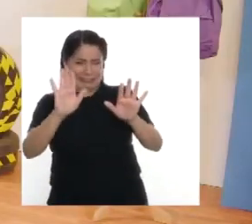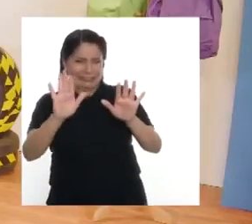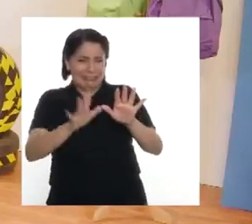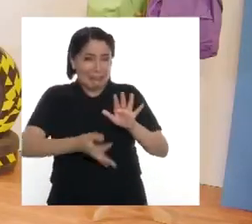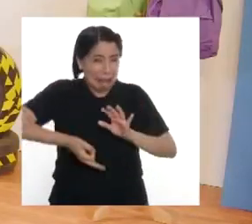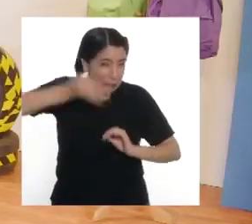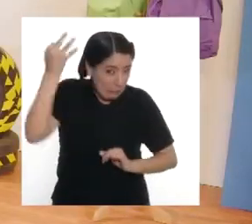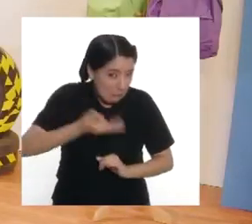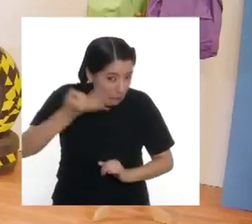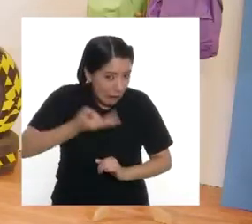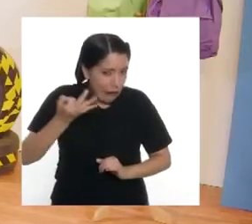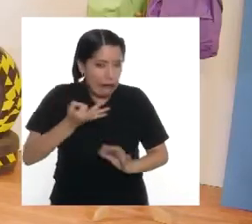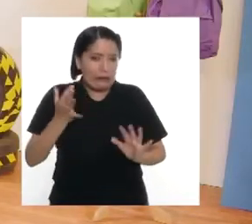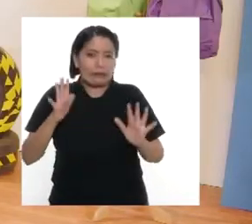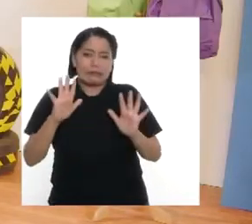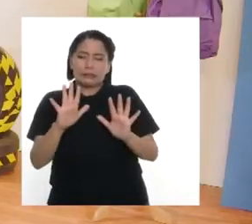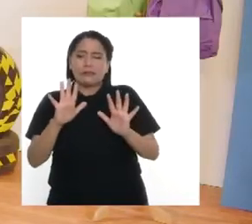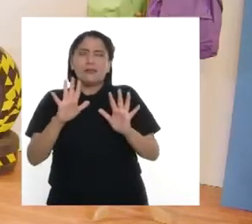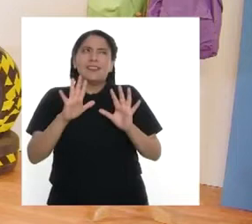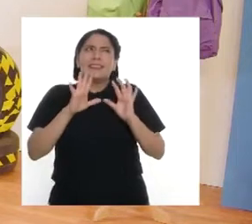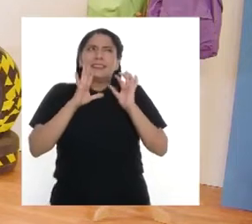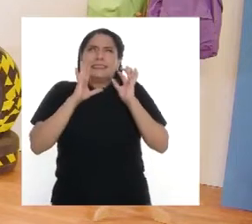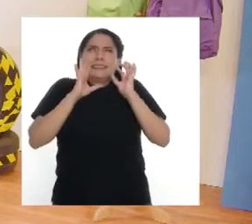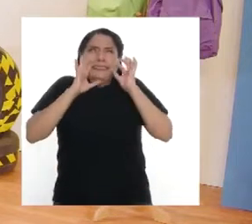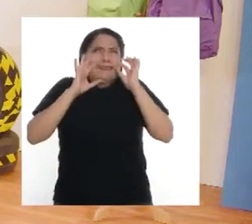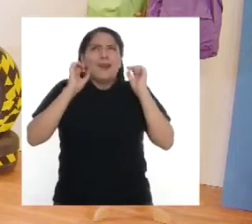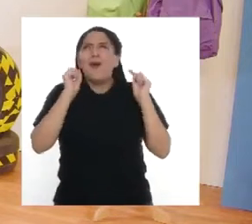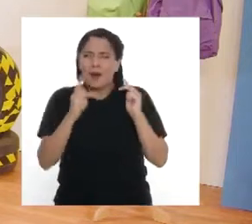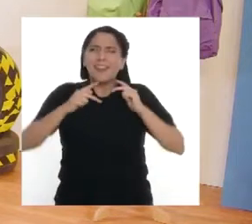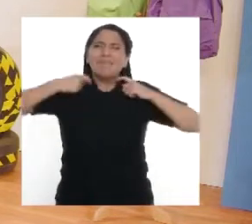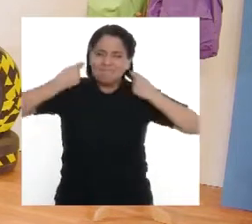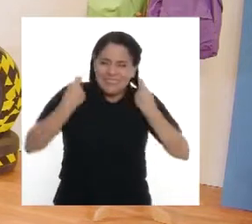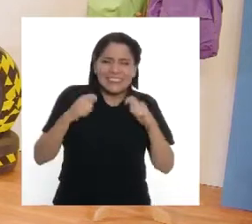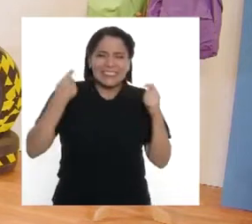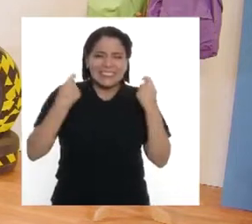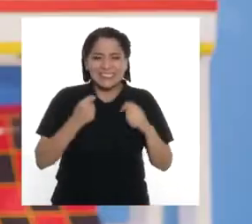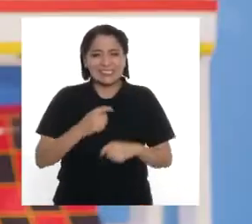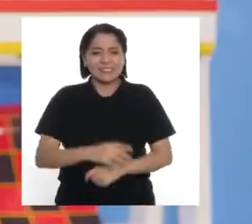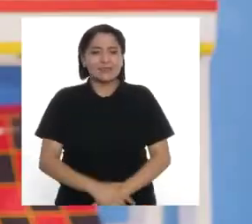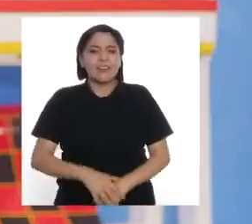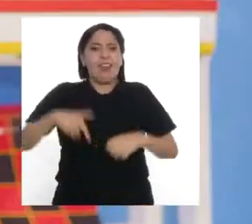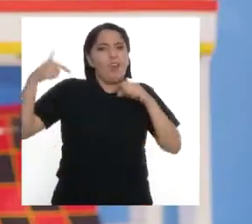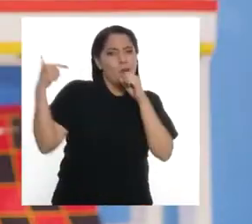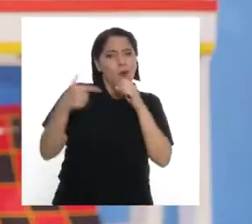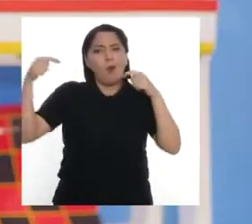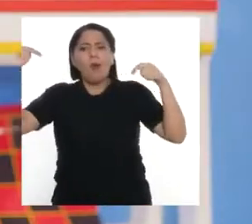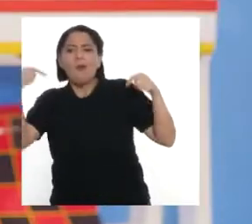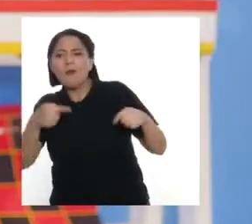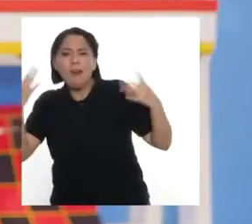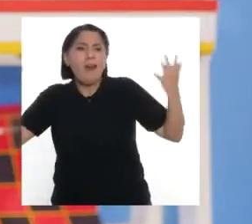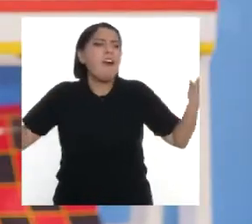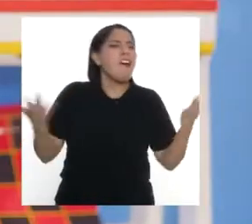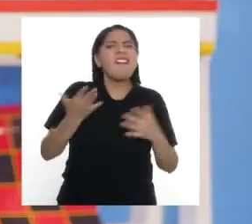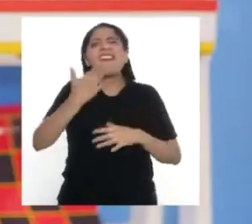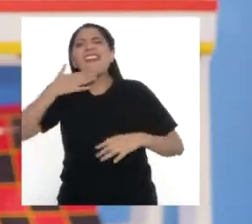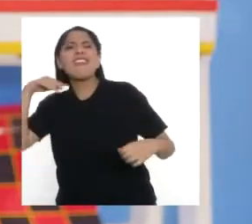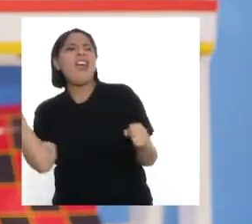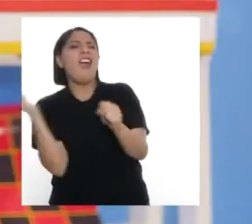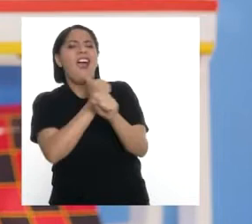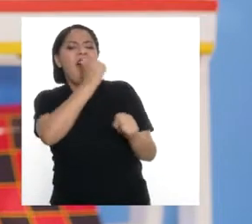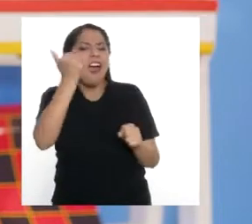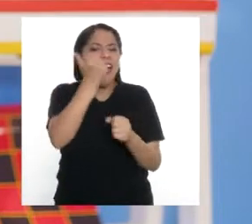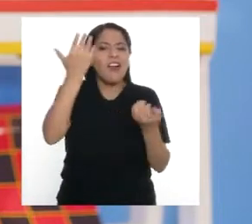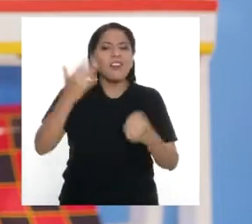en verdad... Bueno, ya está bien. Vamos a intentarlo. Aquí voy. Vamos a ver quién